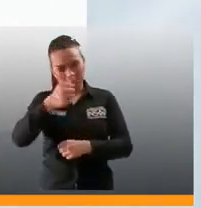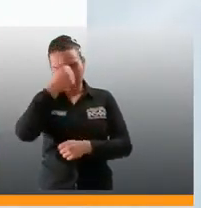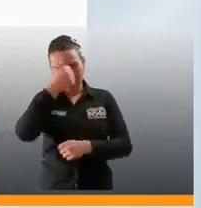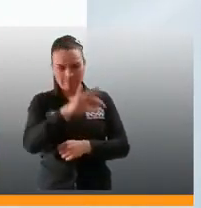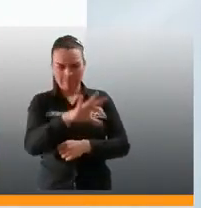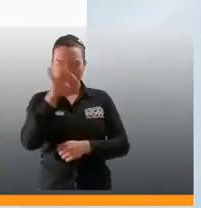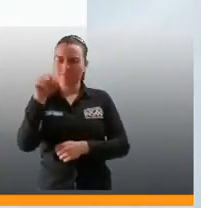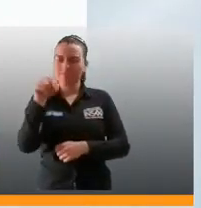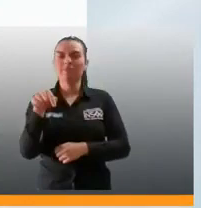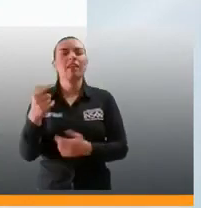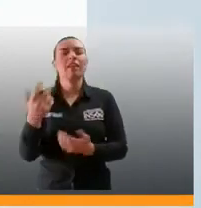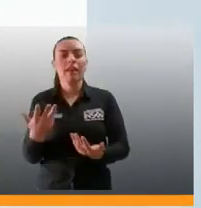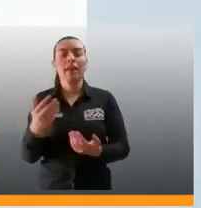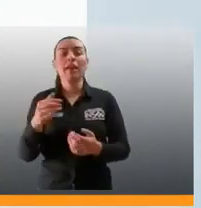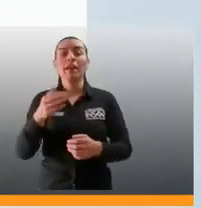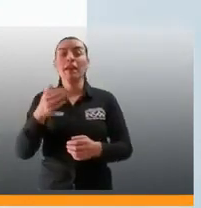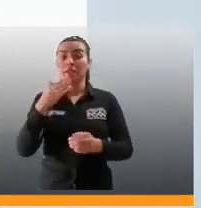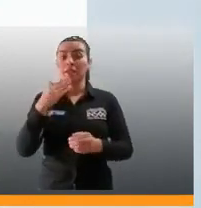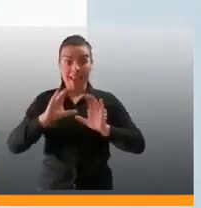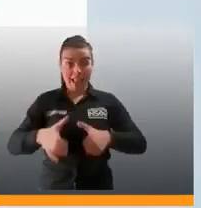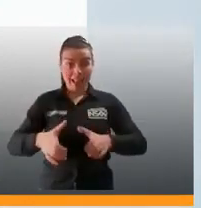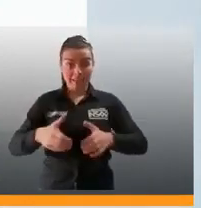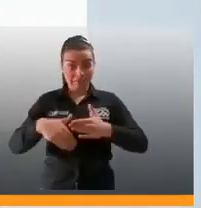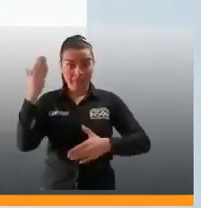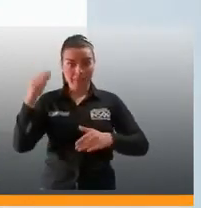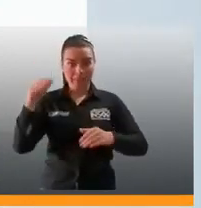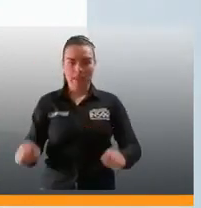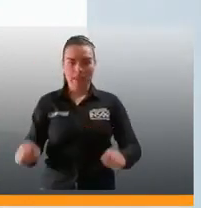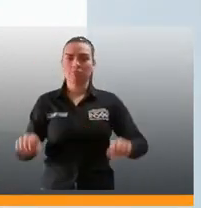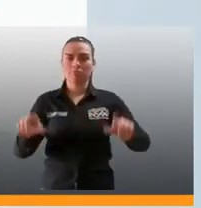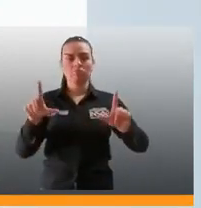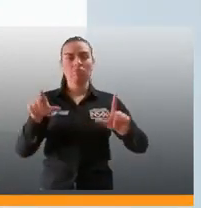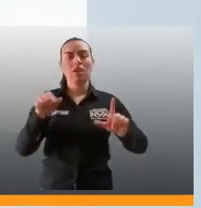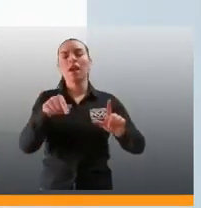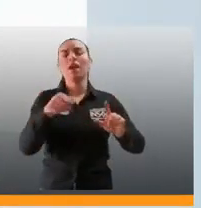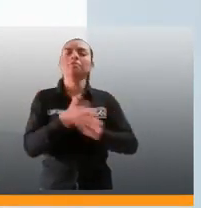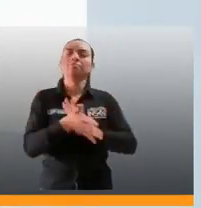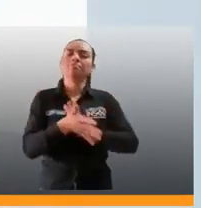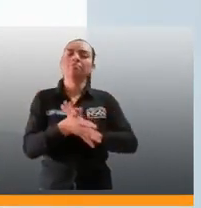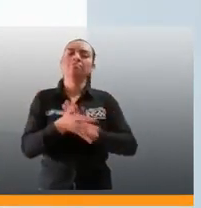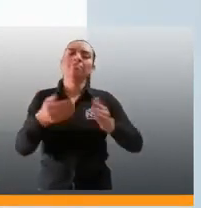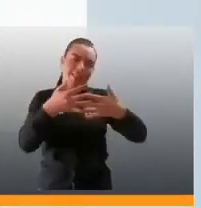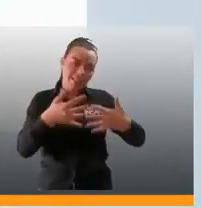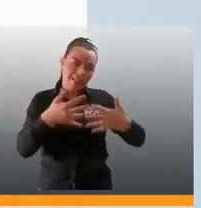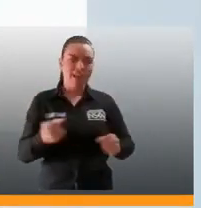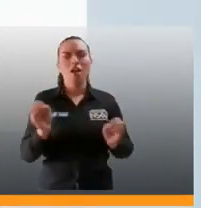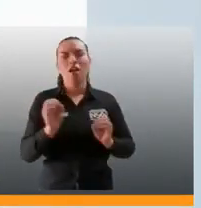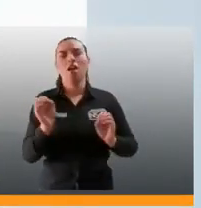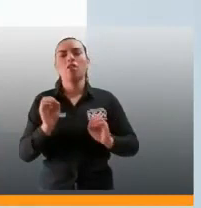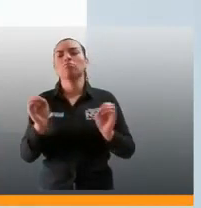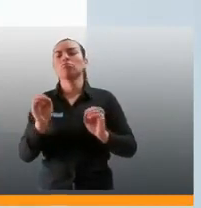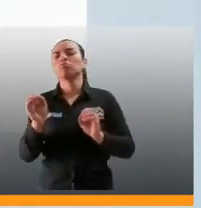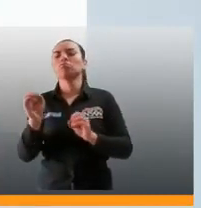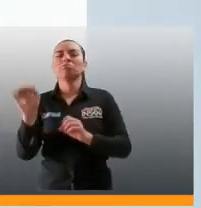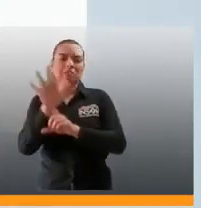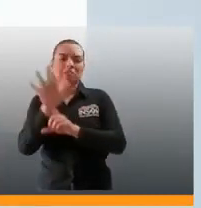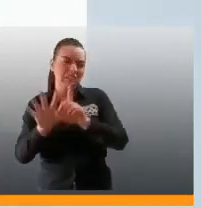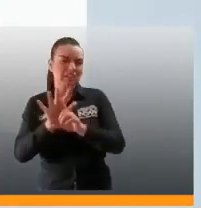de la clase, pues, compartir un texto, un audio o un video sobre el tema que estamos